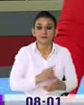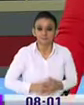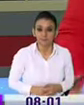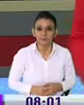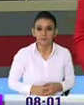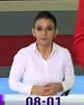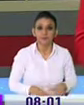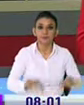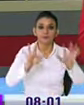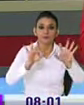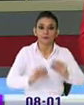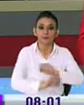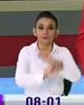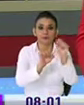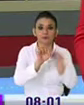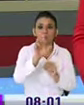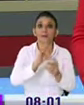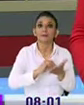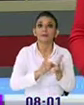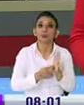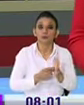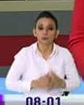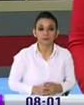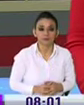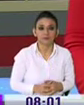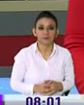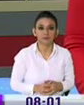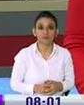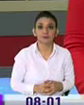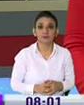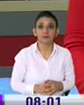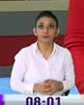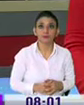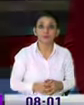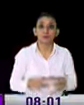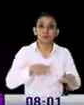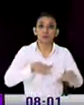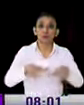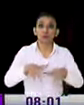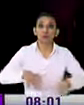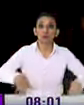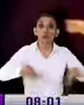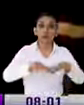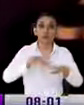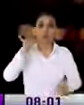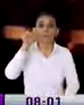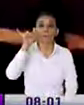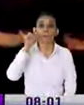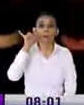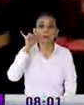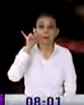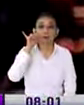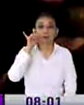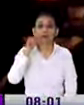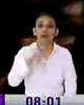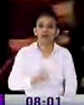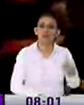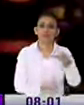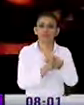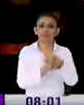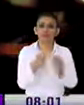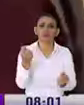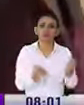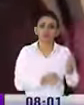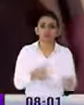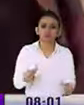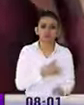contarles, 8:01 a.m, y les empezamos contando que en el sector del Club del Castillo de Amaguaña se registró un accidente de tránsito